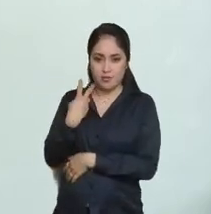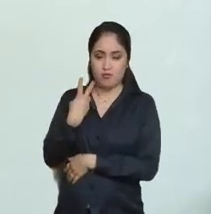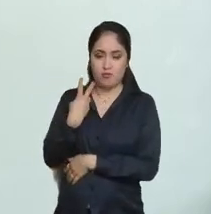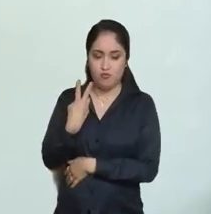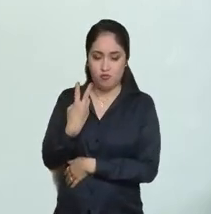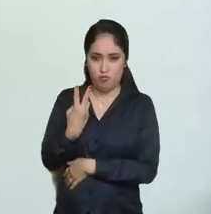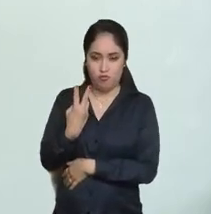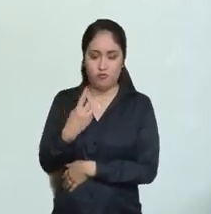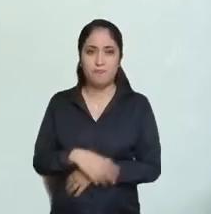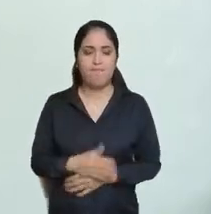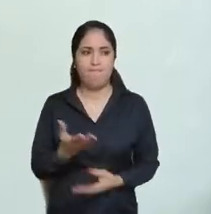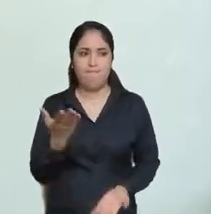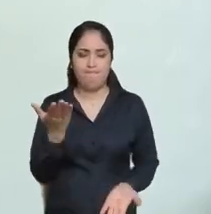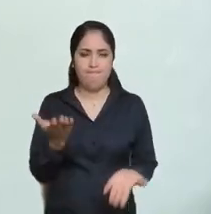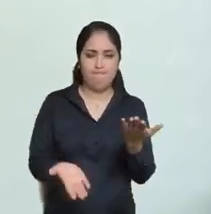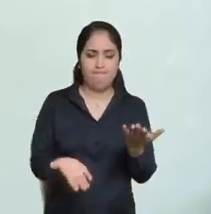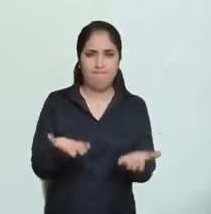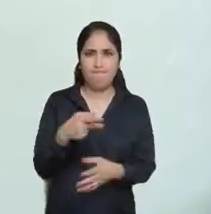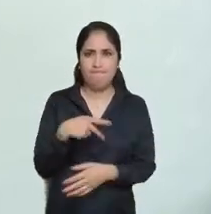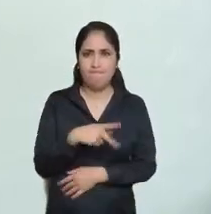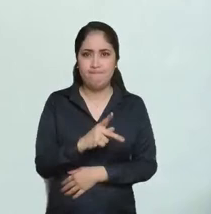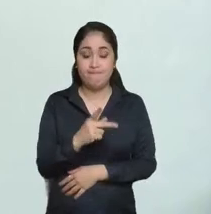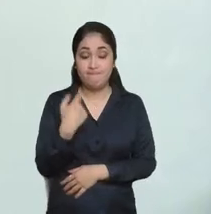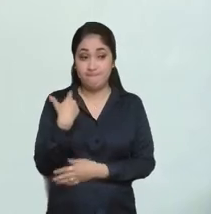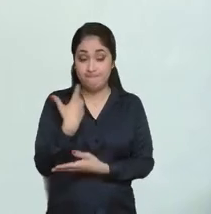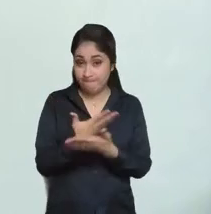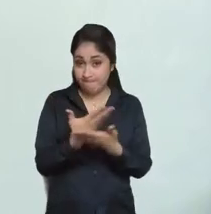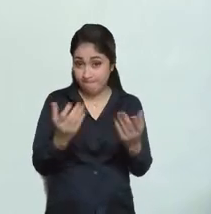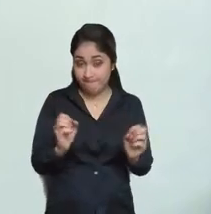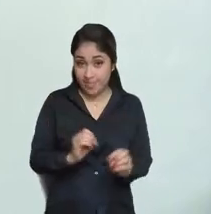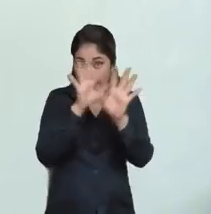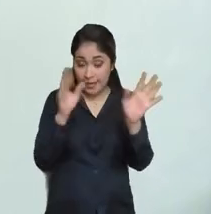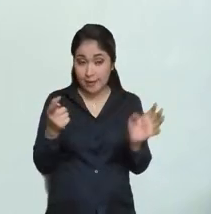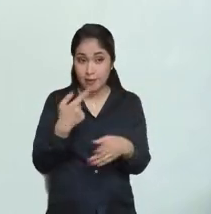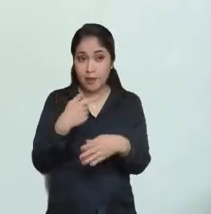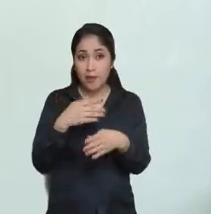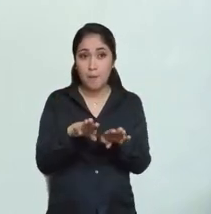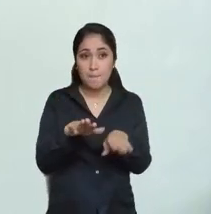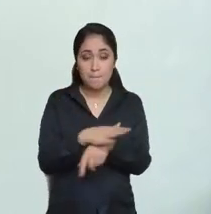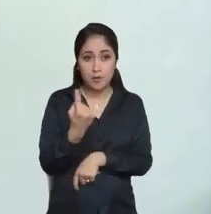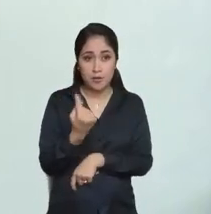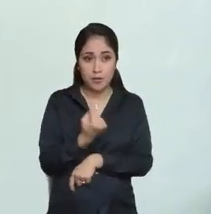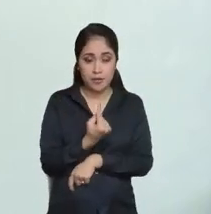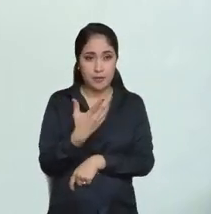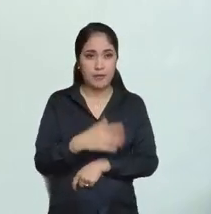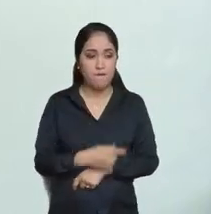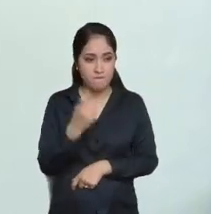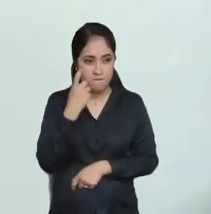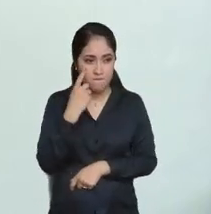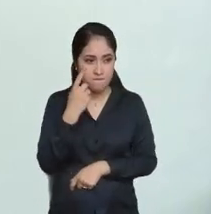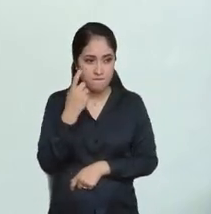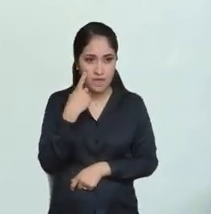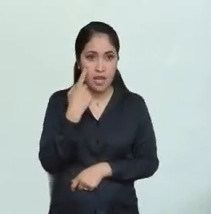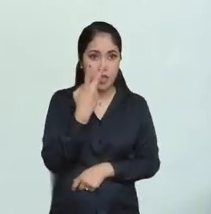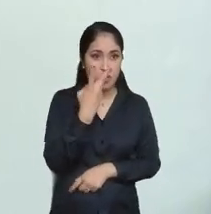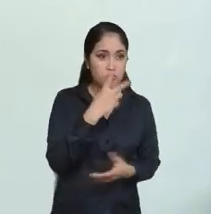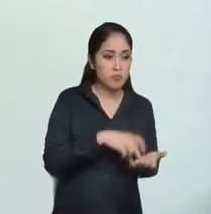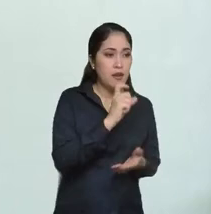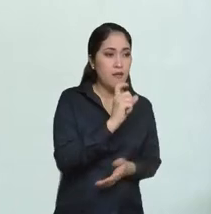comportamiento en este tipo de delitos y todos. En 2022 hubo una baja considerable respecto de